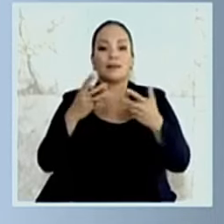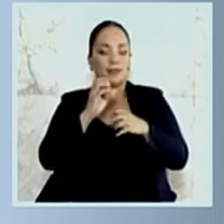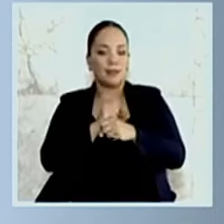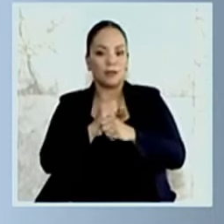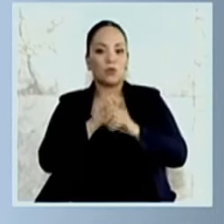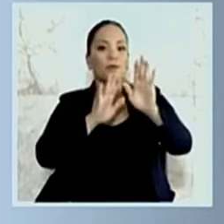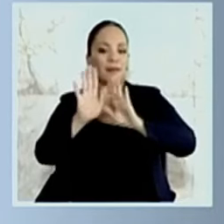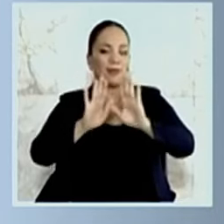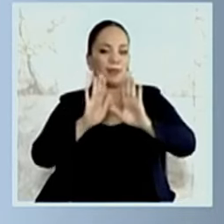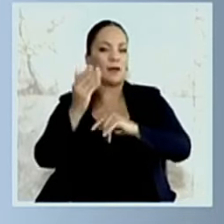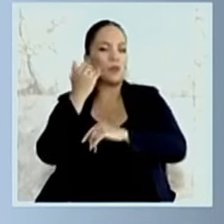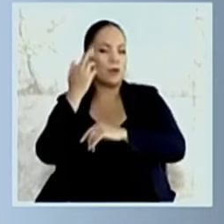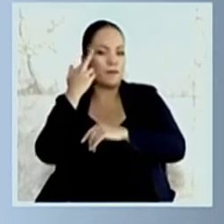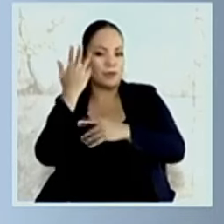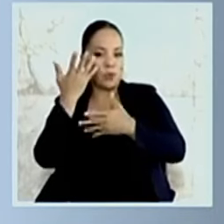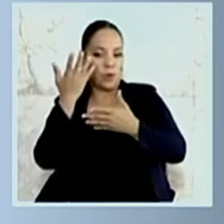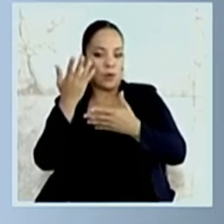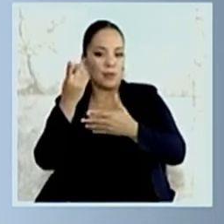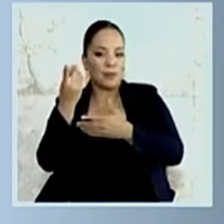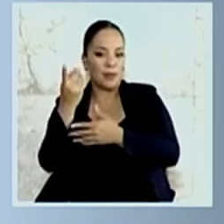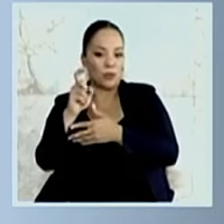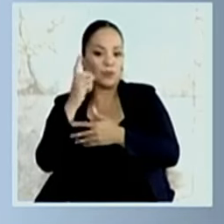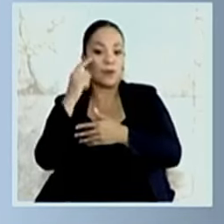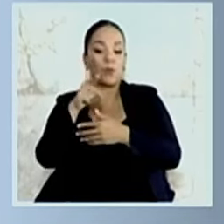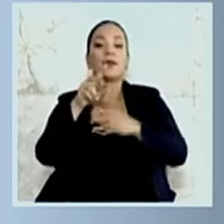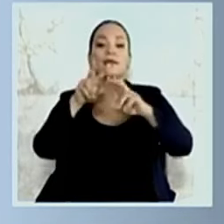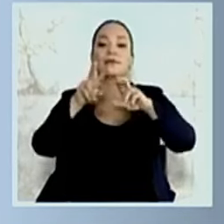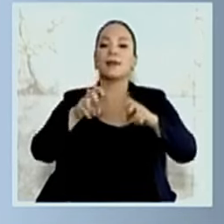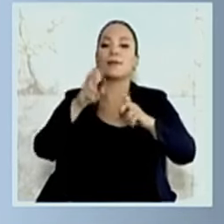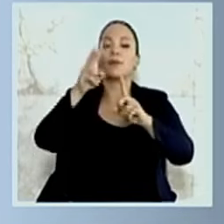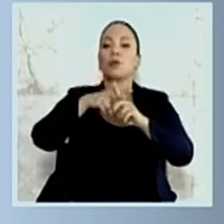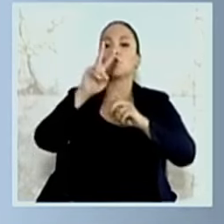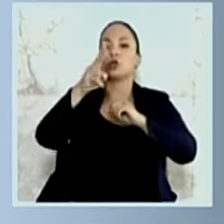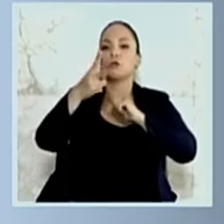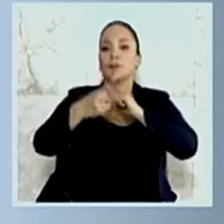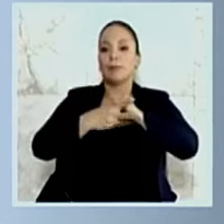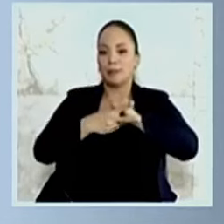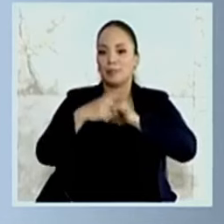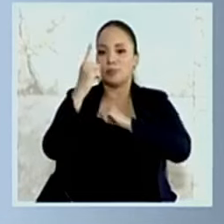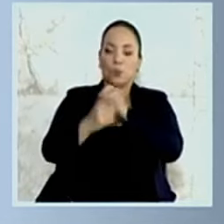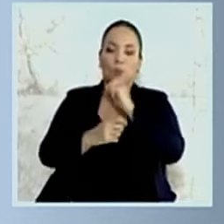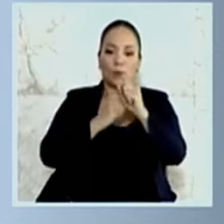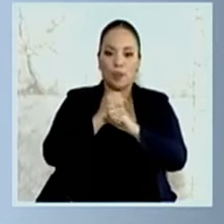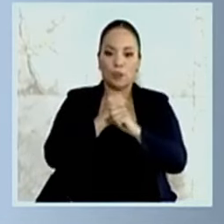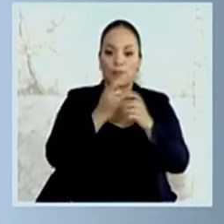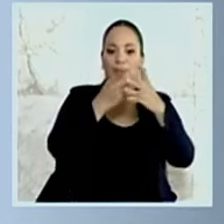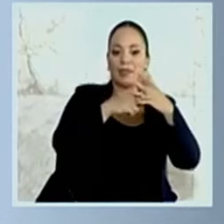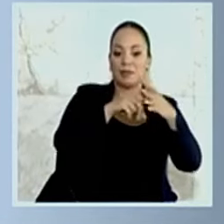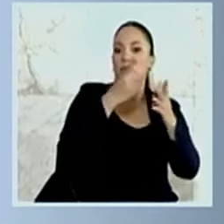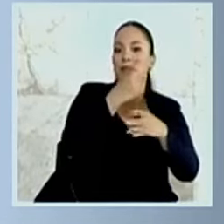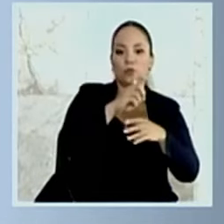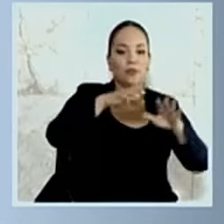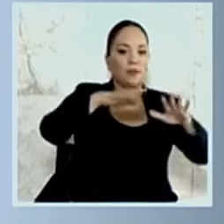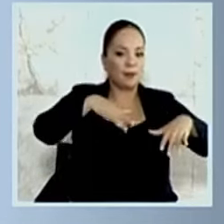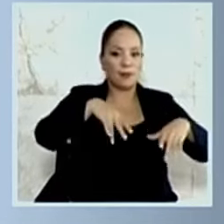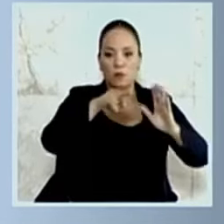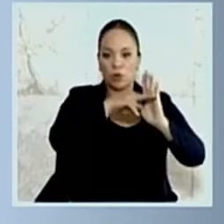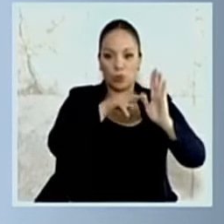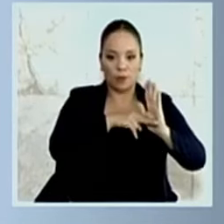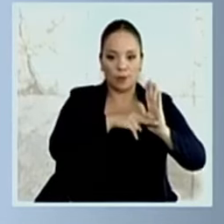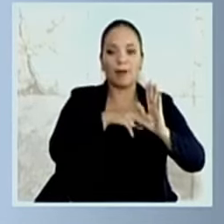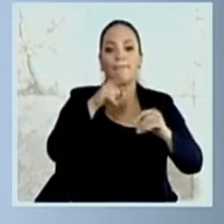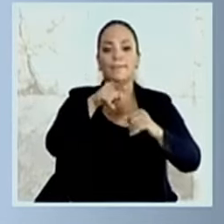quinto y sexto de secundaria presentaron la prueba nacional estandarizada diagnóstica que se hizo de manera digital. ¿Por